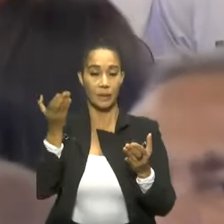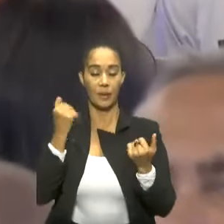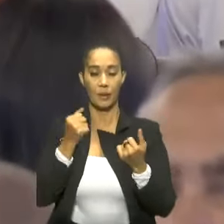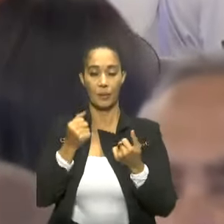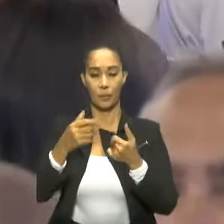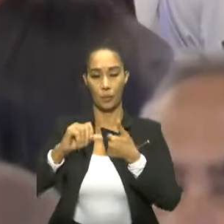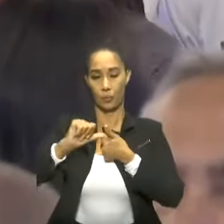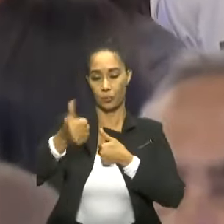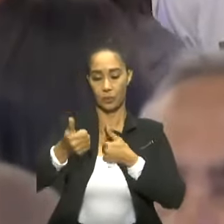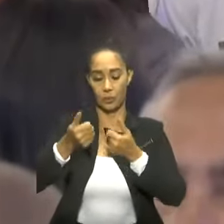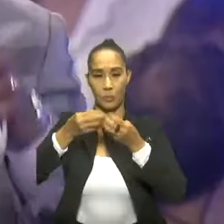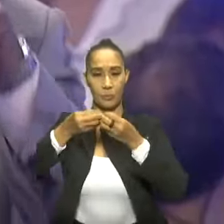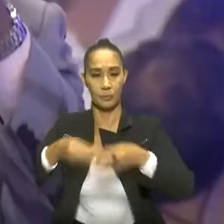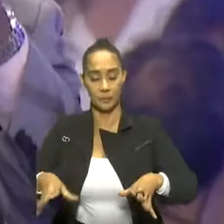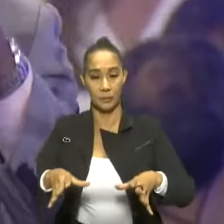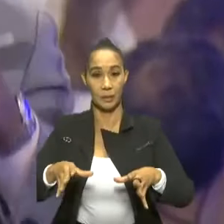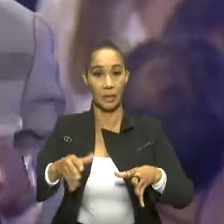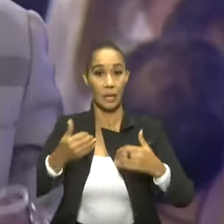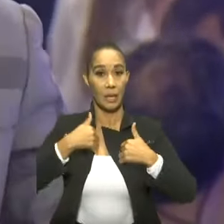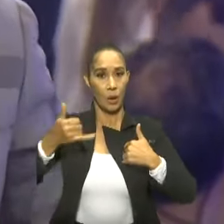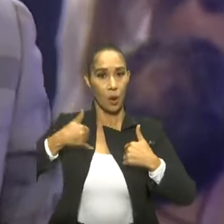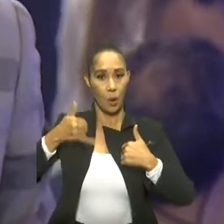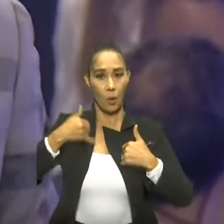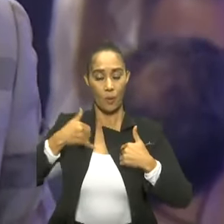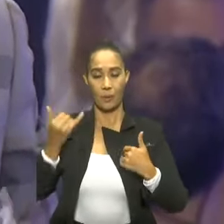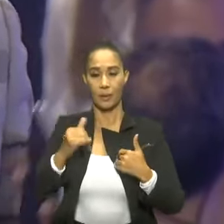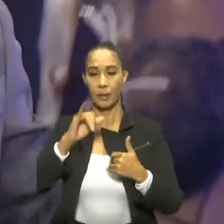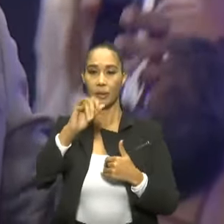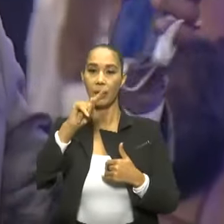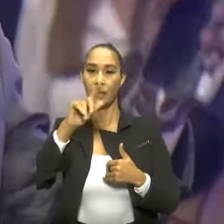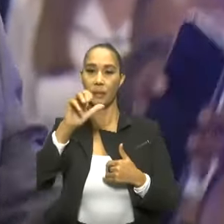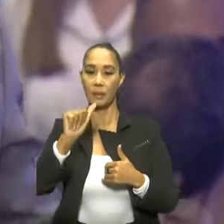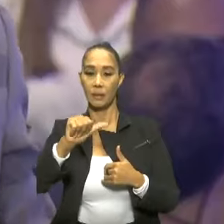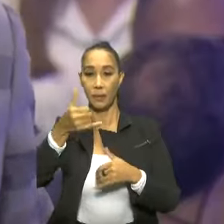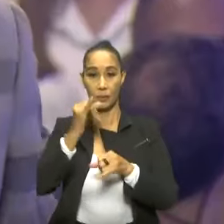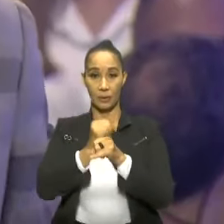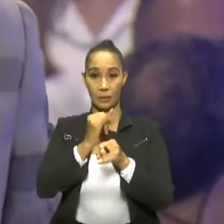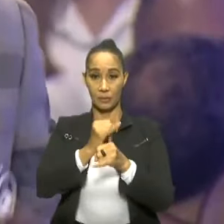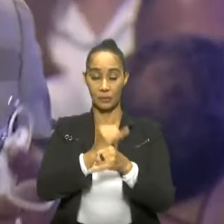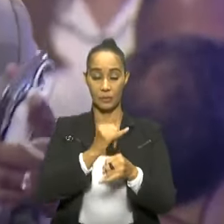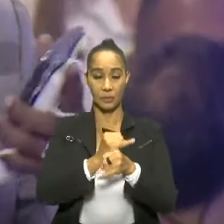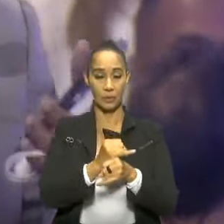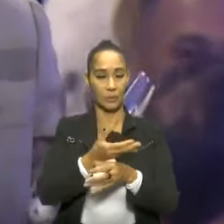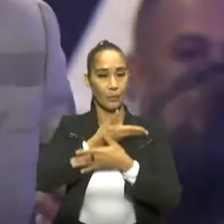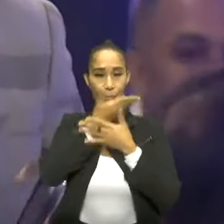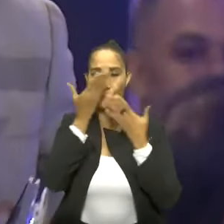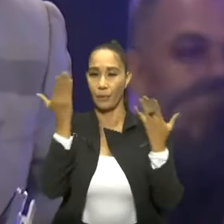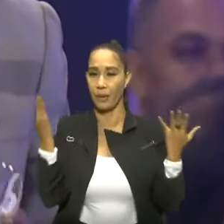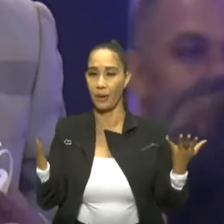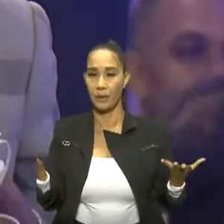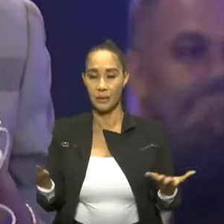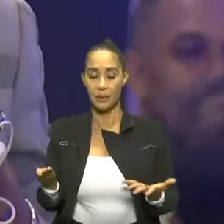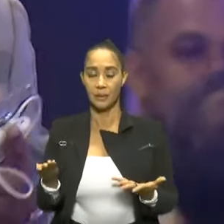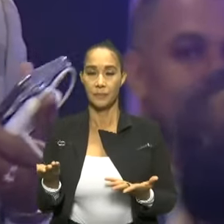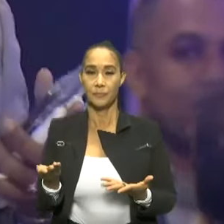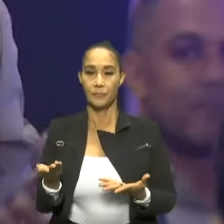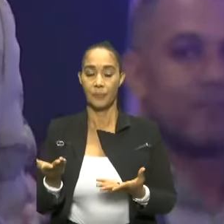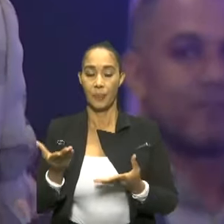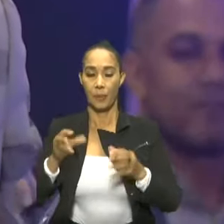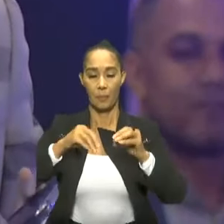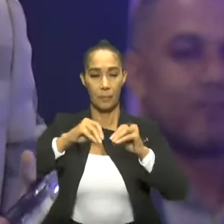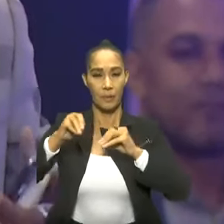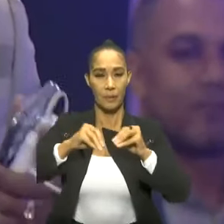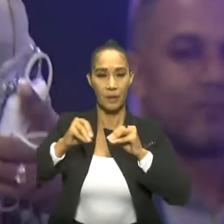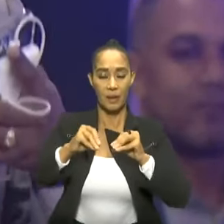no siga continuando? Tenemos jóvenes que salen del ITLA y de otras instituciones, pero no encuentran, presidente, un